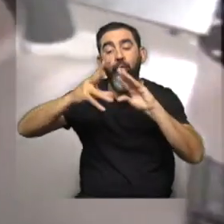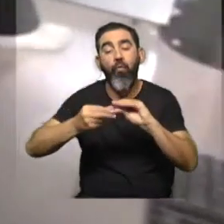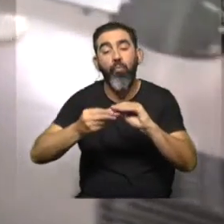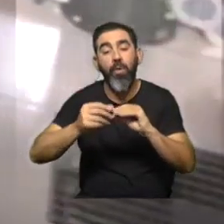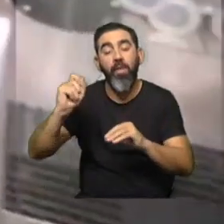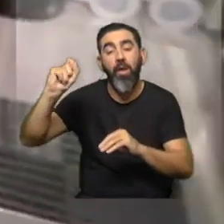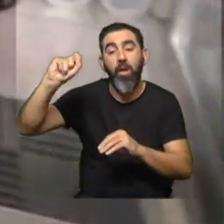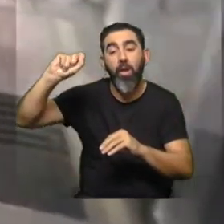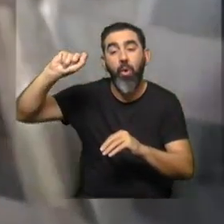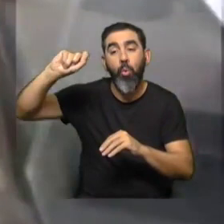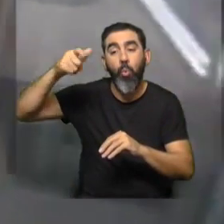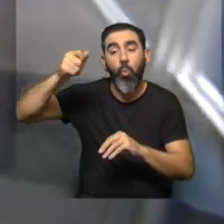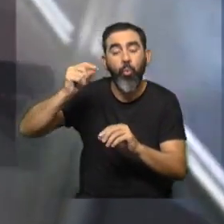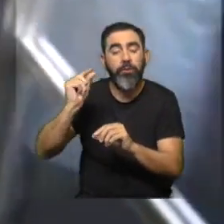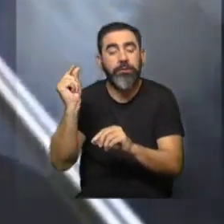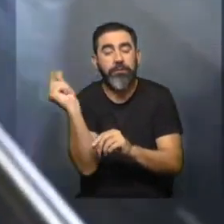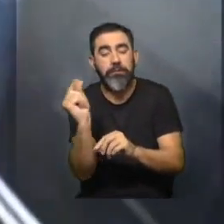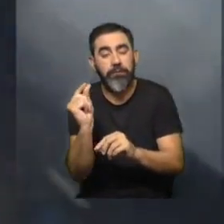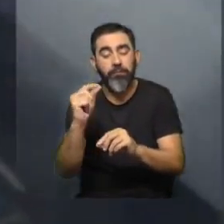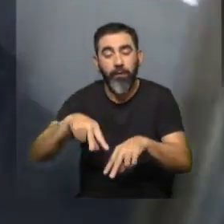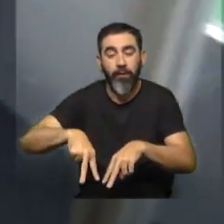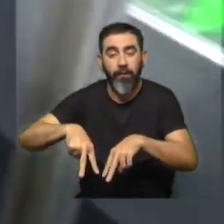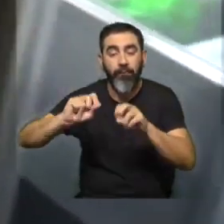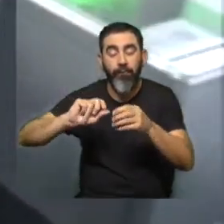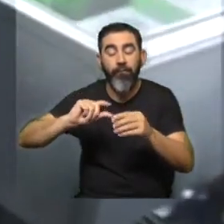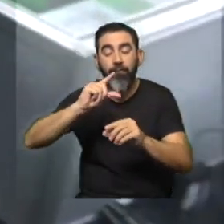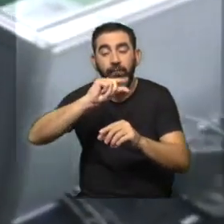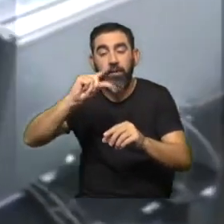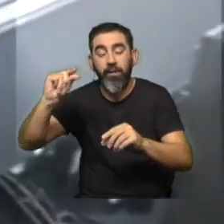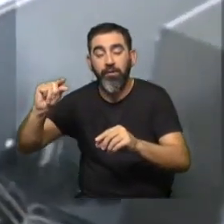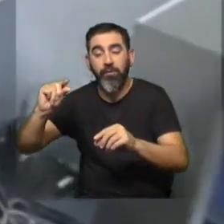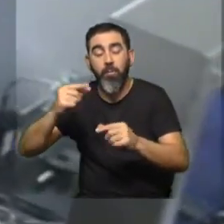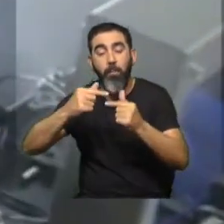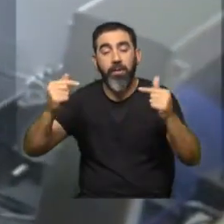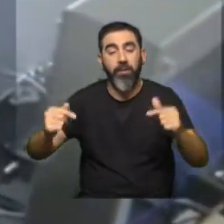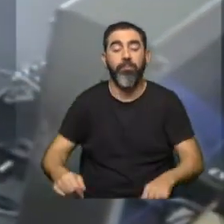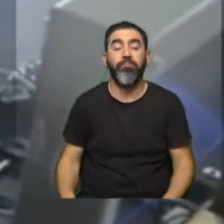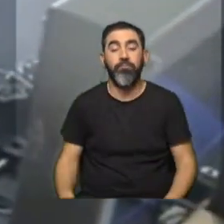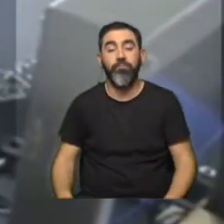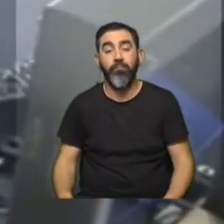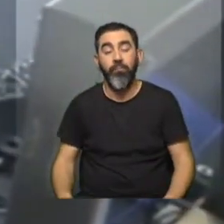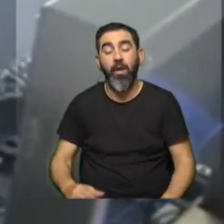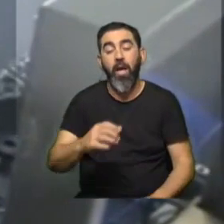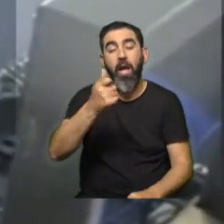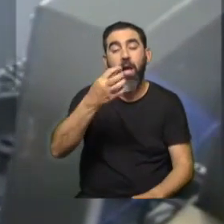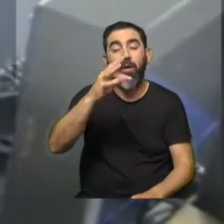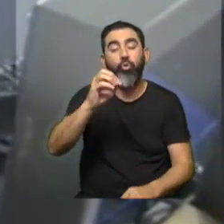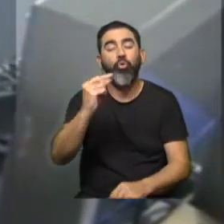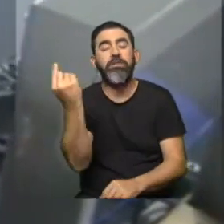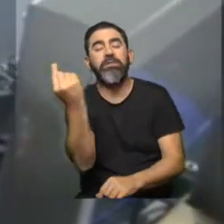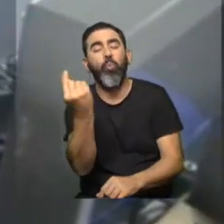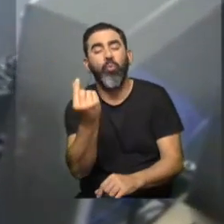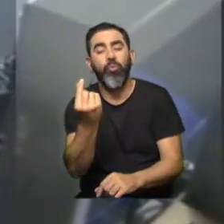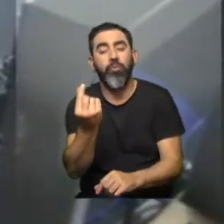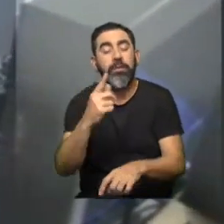de atosegundos para el estudio de la dinámica de los electrones en la materia. Un atosegundo es una